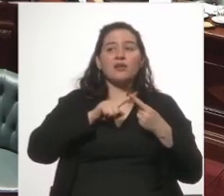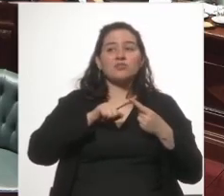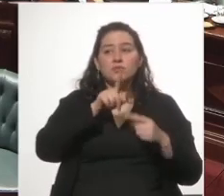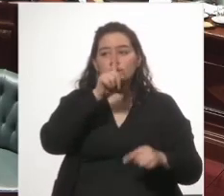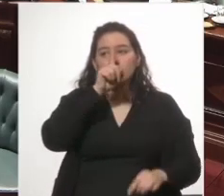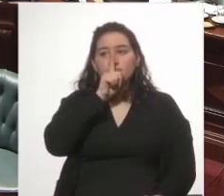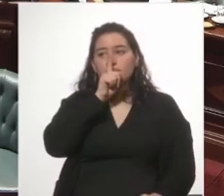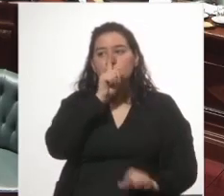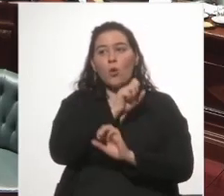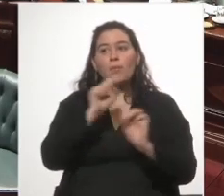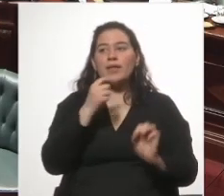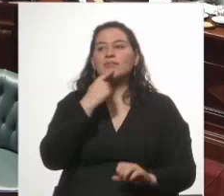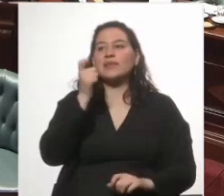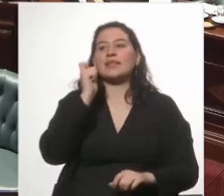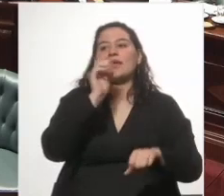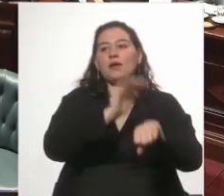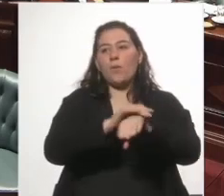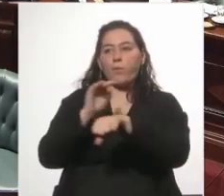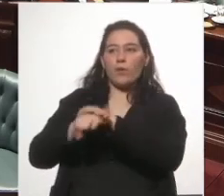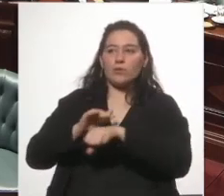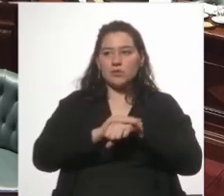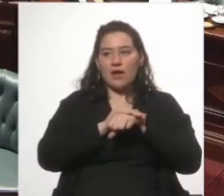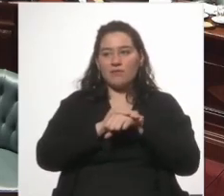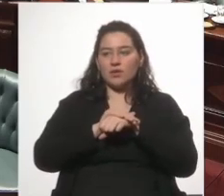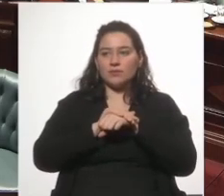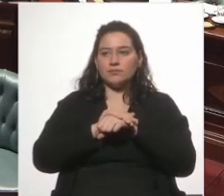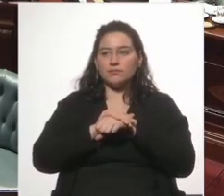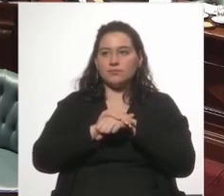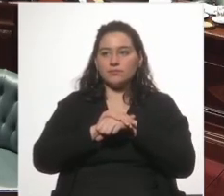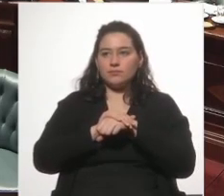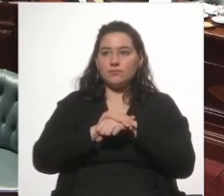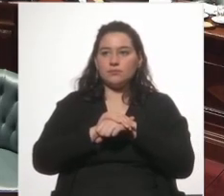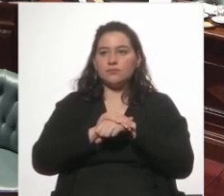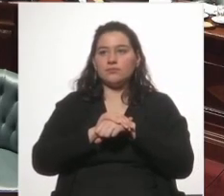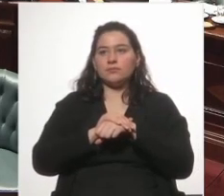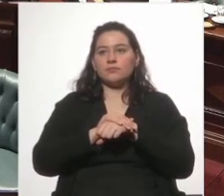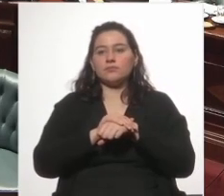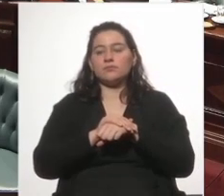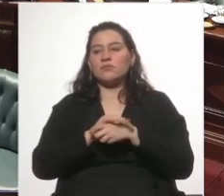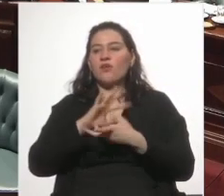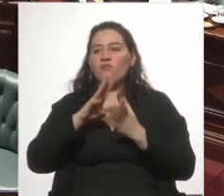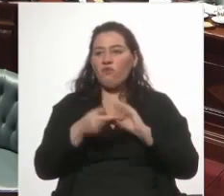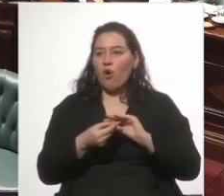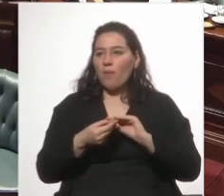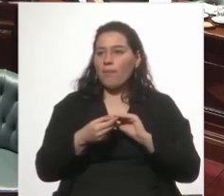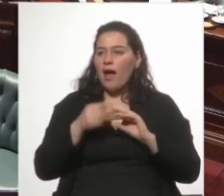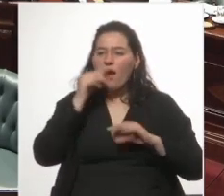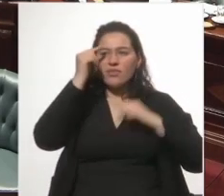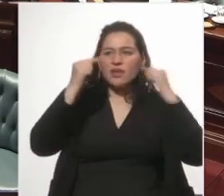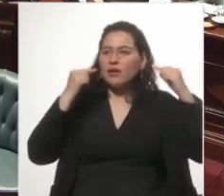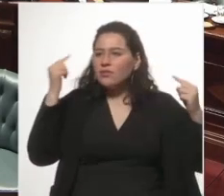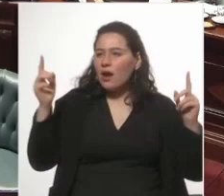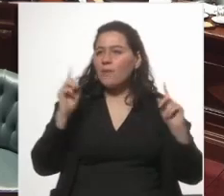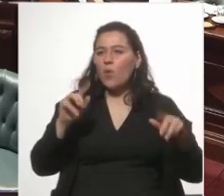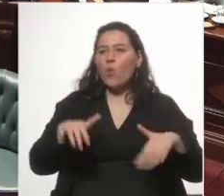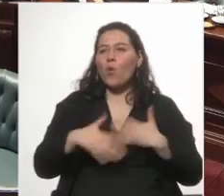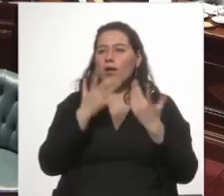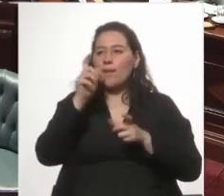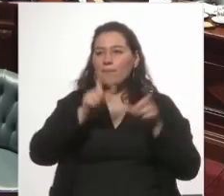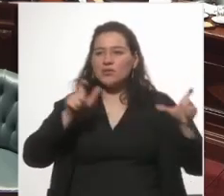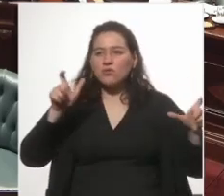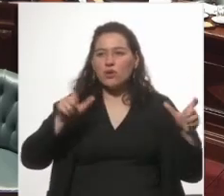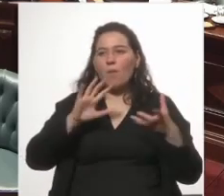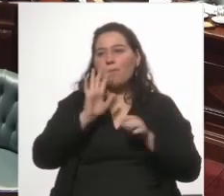de responsabilidad de los protagonistas aparentemente enfrentados. La maniobra de distracción, como la de cualquier